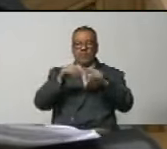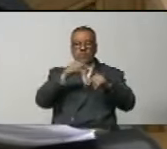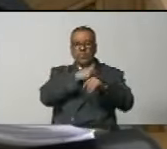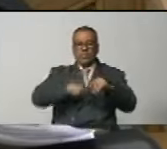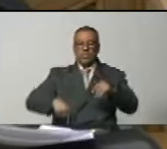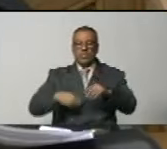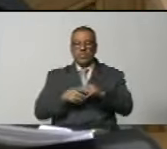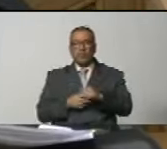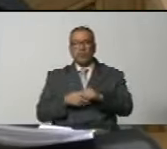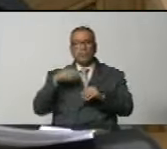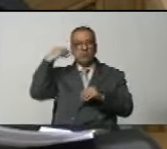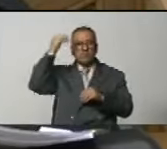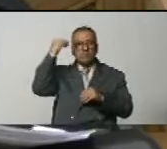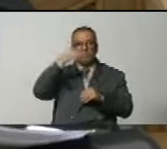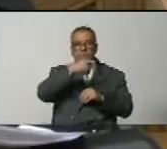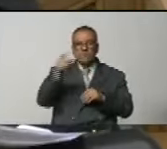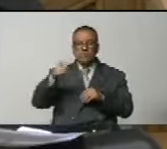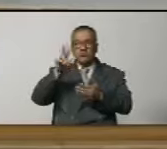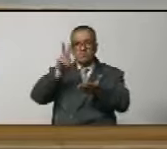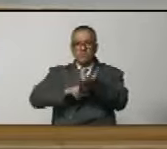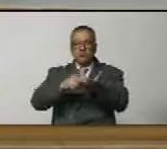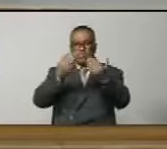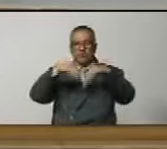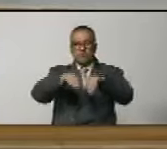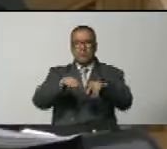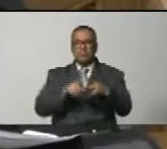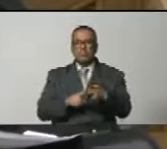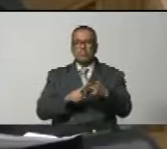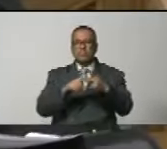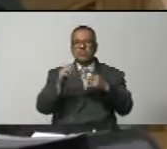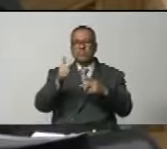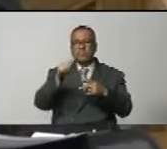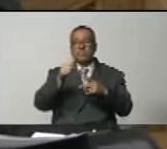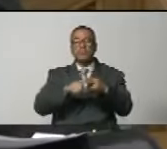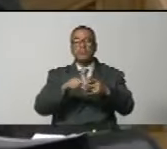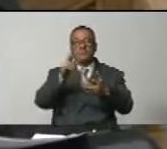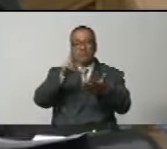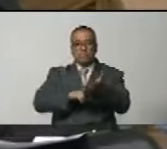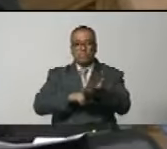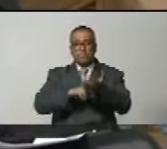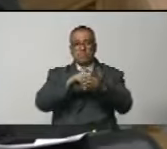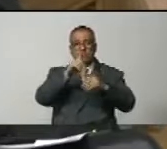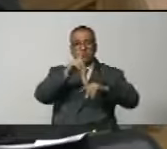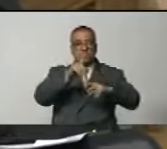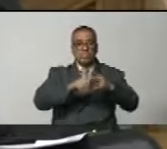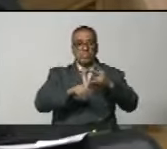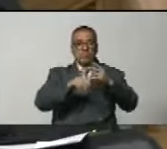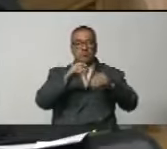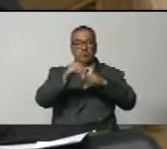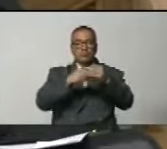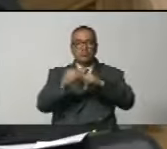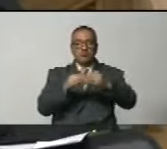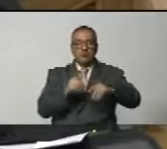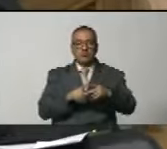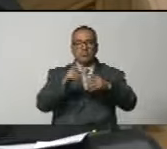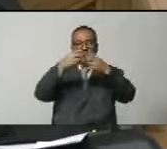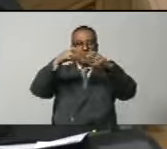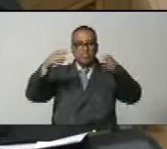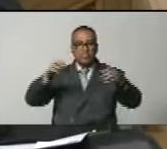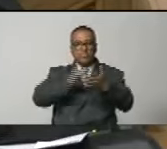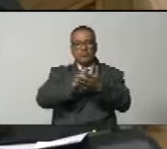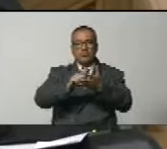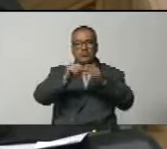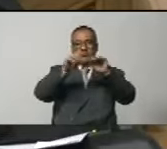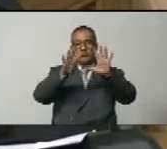ciudadano presidente en consideración aprobado siguiente vigésimo se sugiere aprobar sin modificación la denominación del epígrafe del